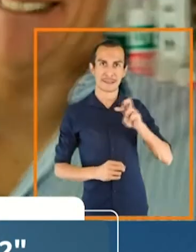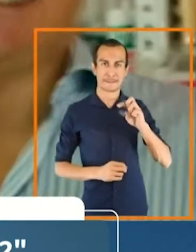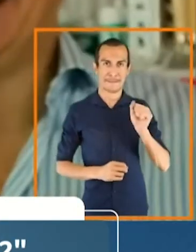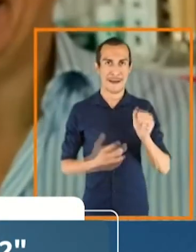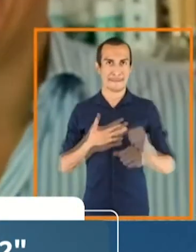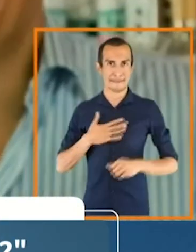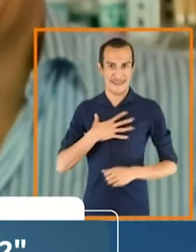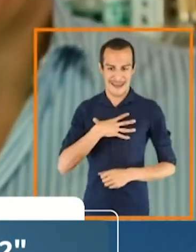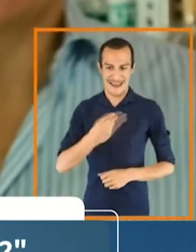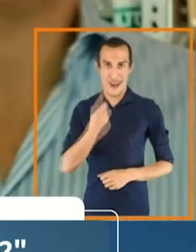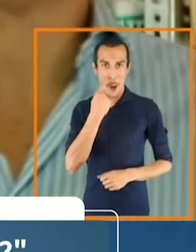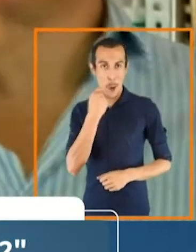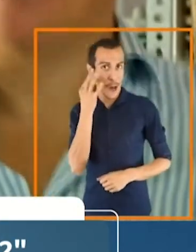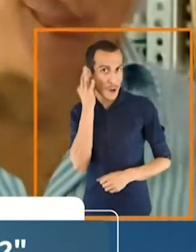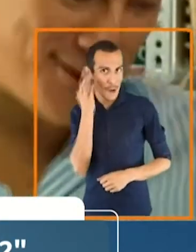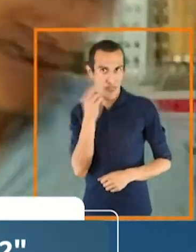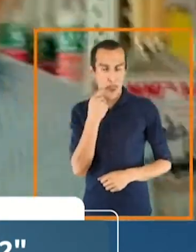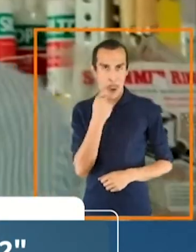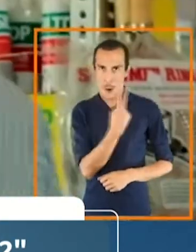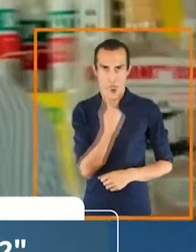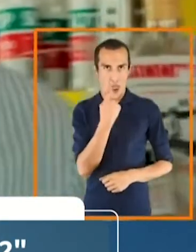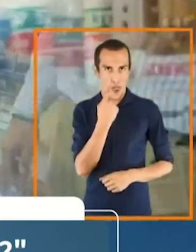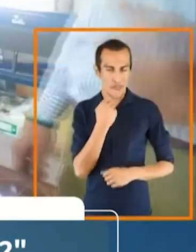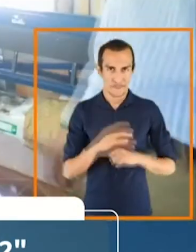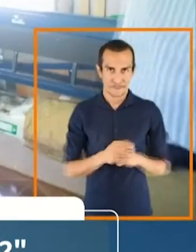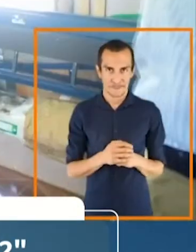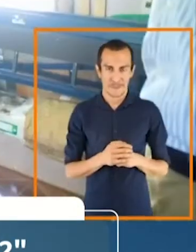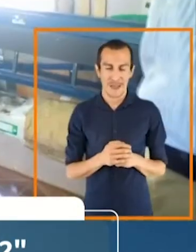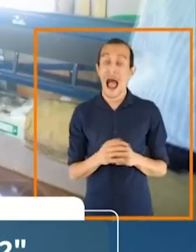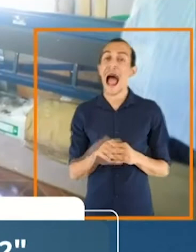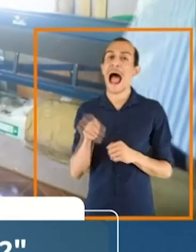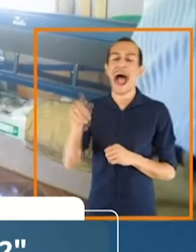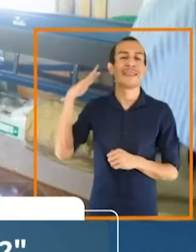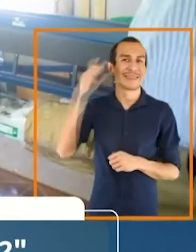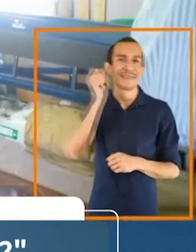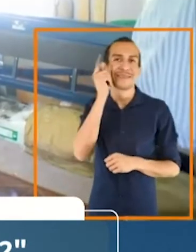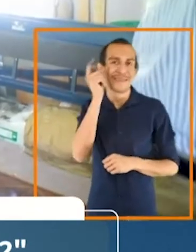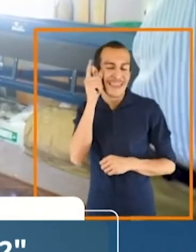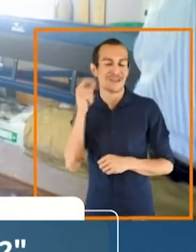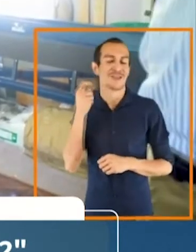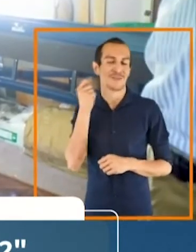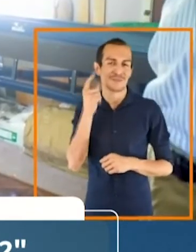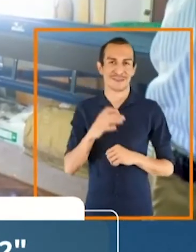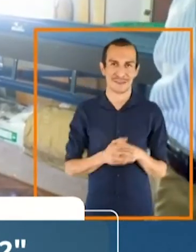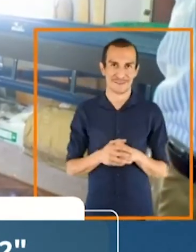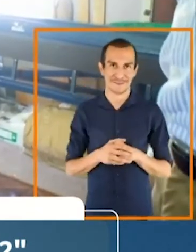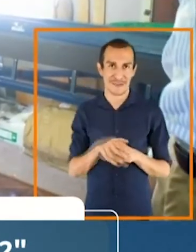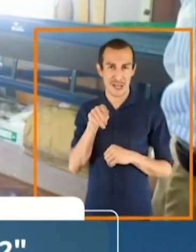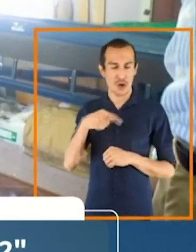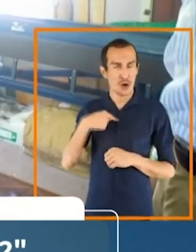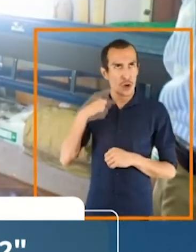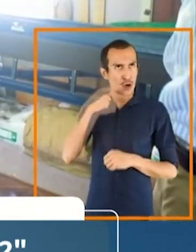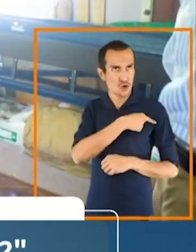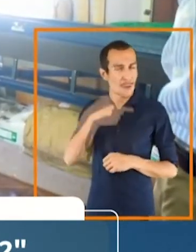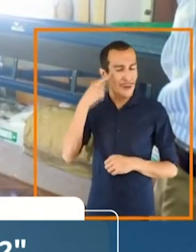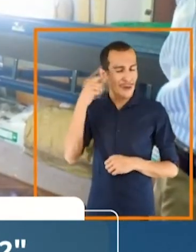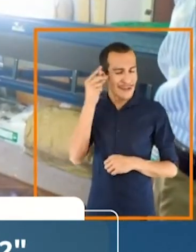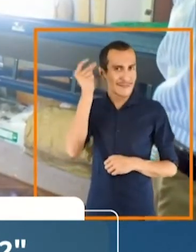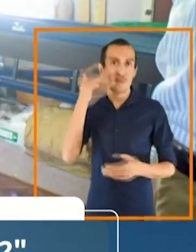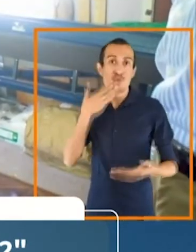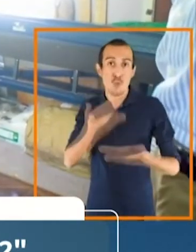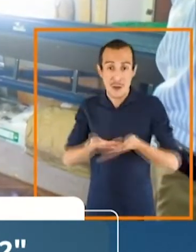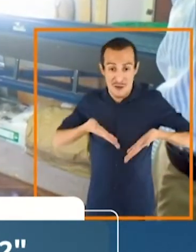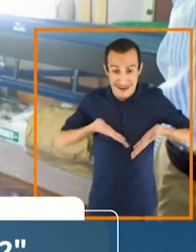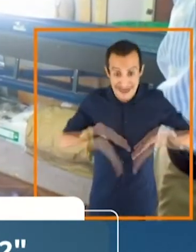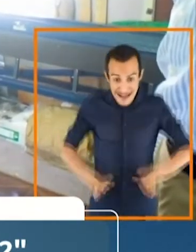menor 300 y tantos postulantes el año pasado, ¿no? Es decir, a lo mejor se espera una cifra igual o Así. superior, porque esto de alguna manera también va tomando tiraje año a año,